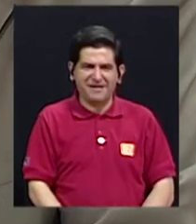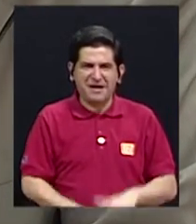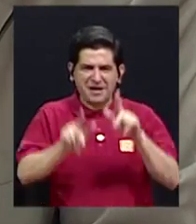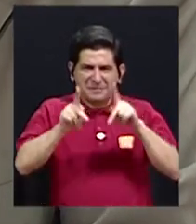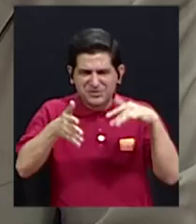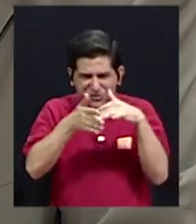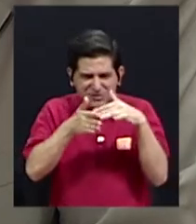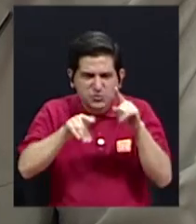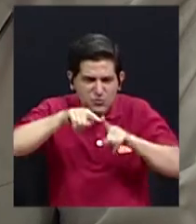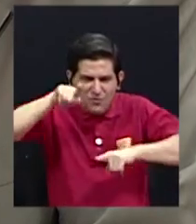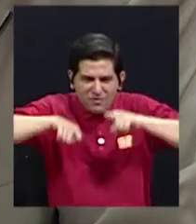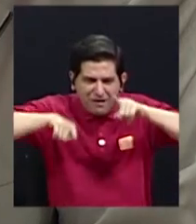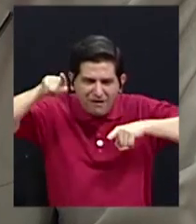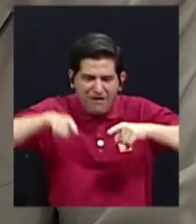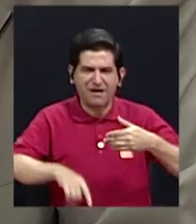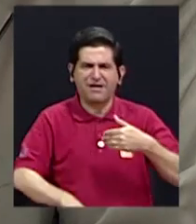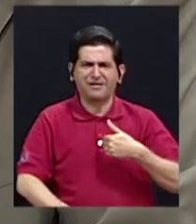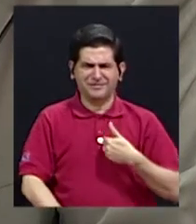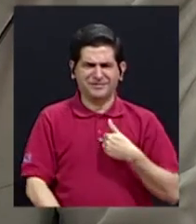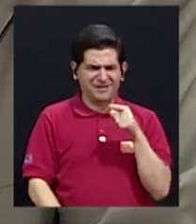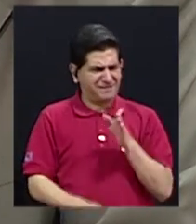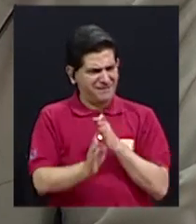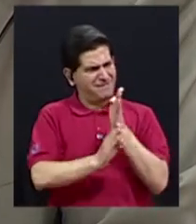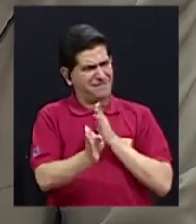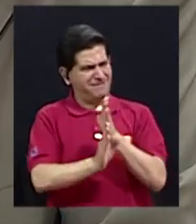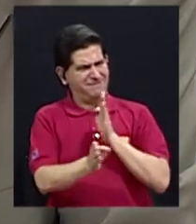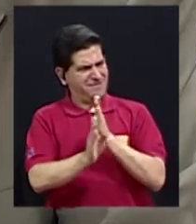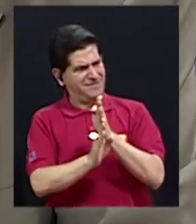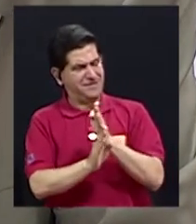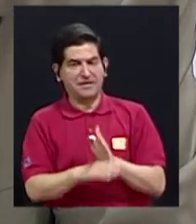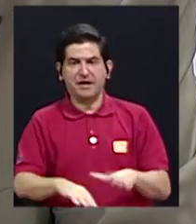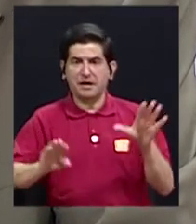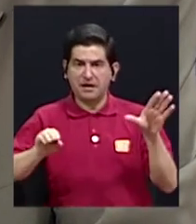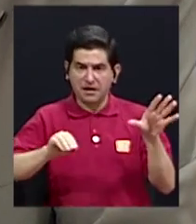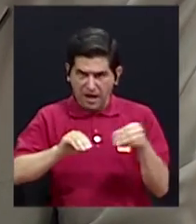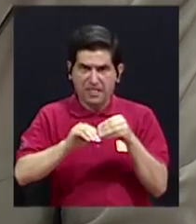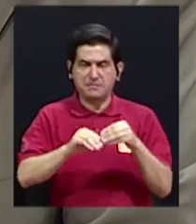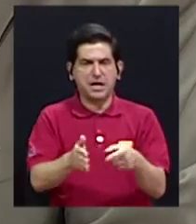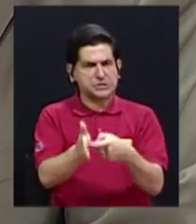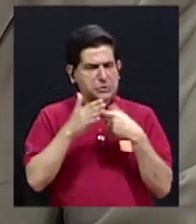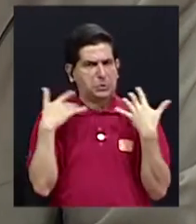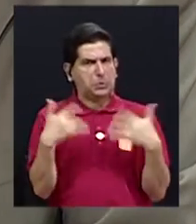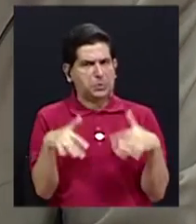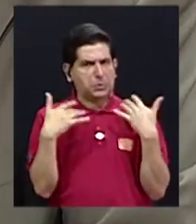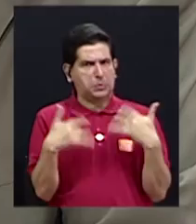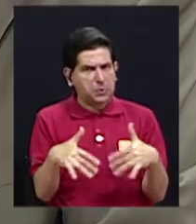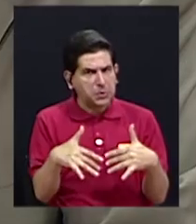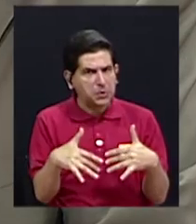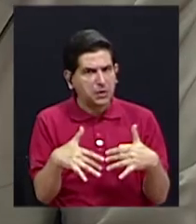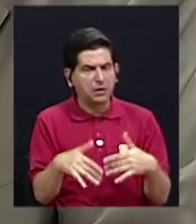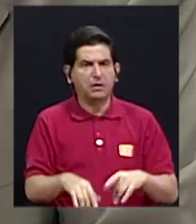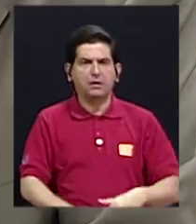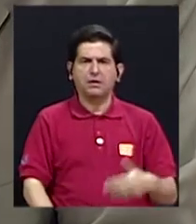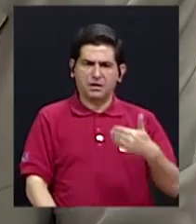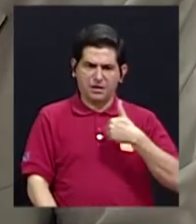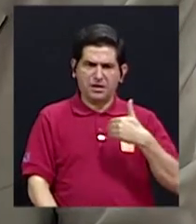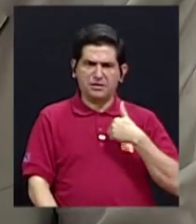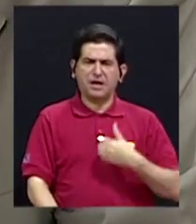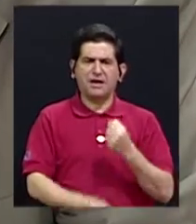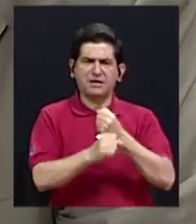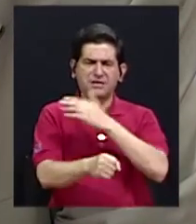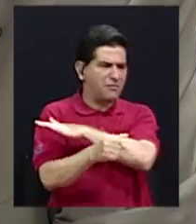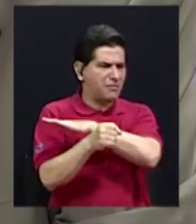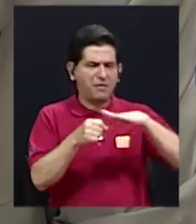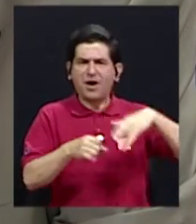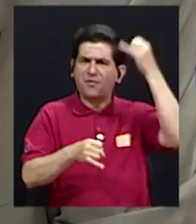estadísticos llevarán esta carrera que es además muy exigente y que tengan pues pleno empleo